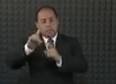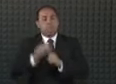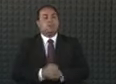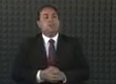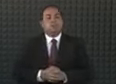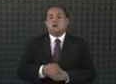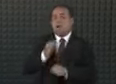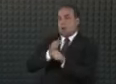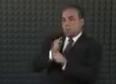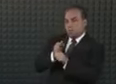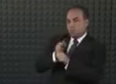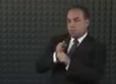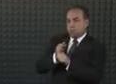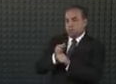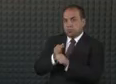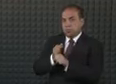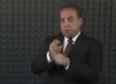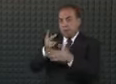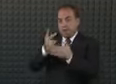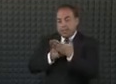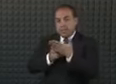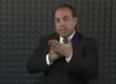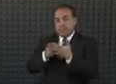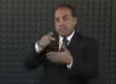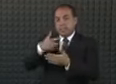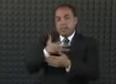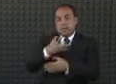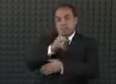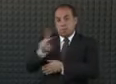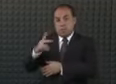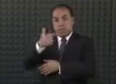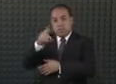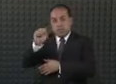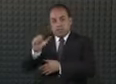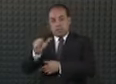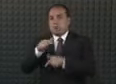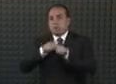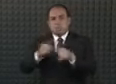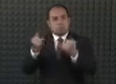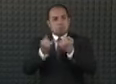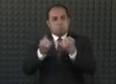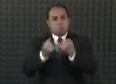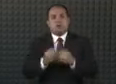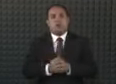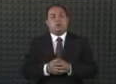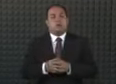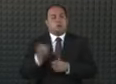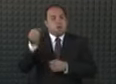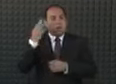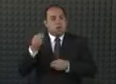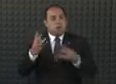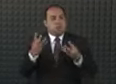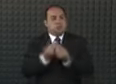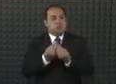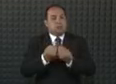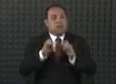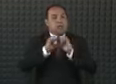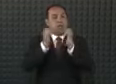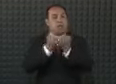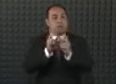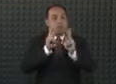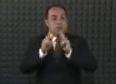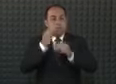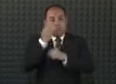medidas que están publicadas en la Gaceta permanecen esta semana todavía. En términos de los eventos masivos, los estadios, se ha dialogado con los 3 estadios de